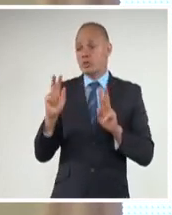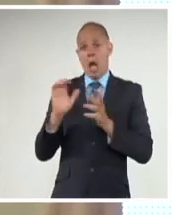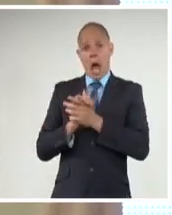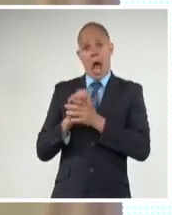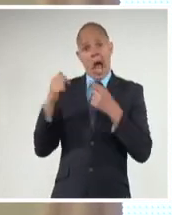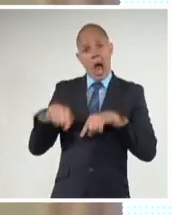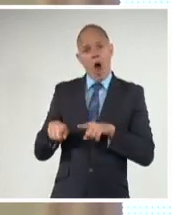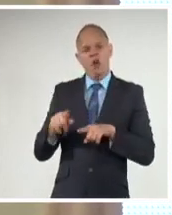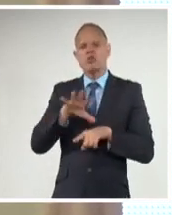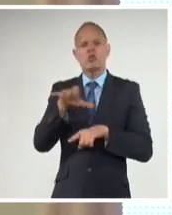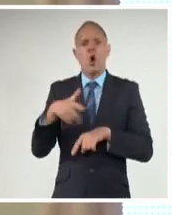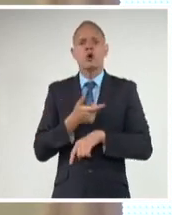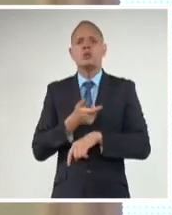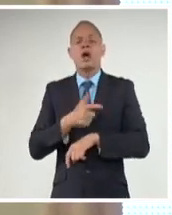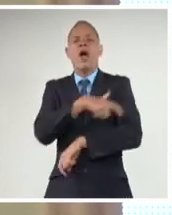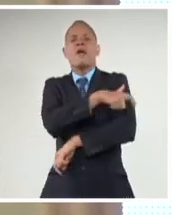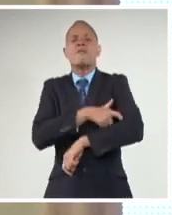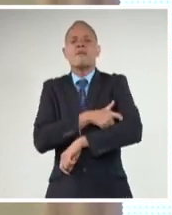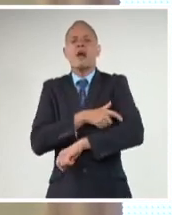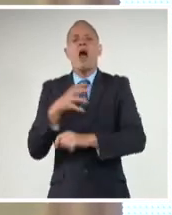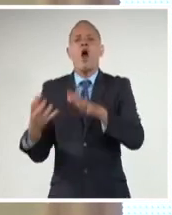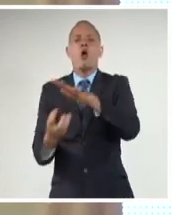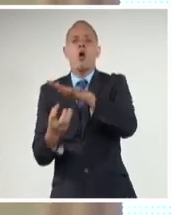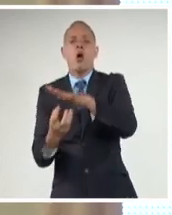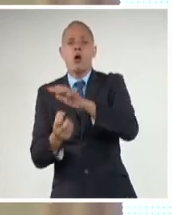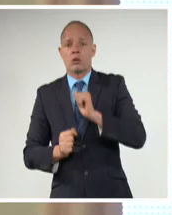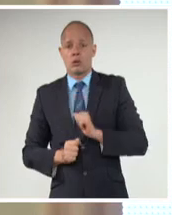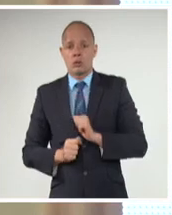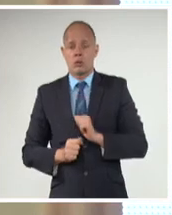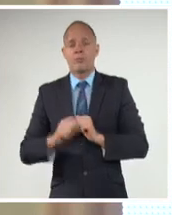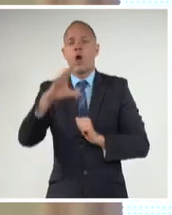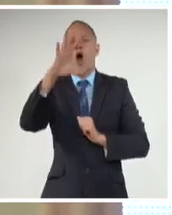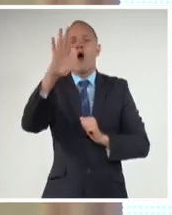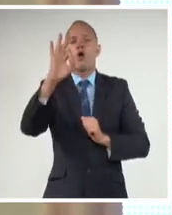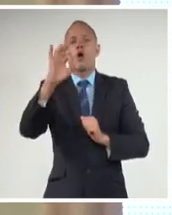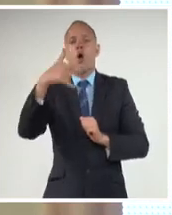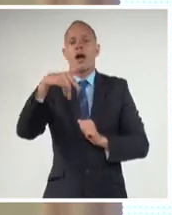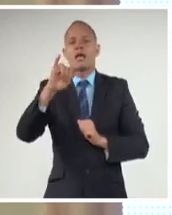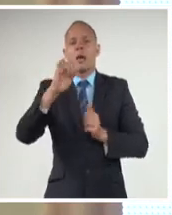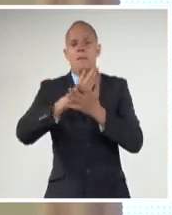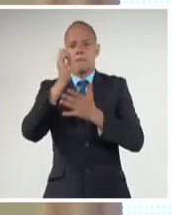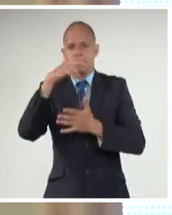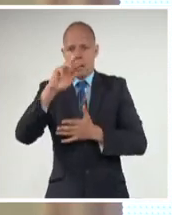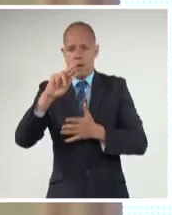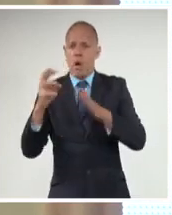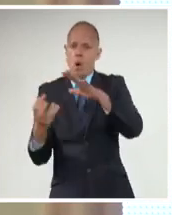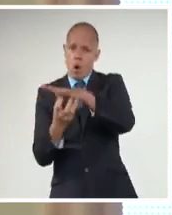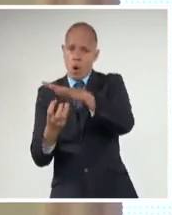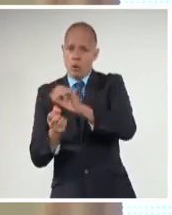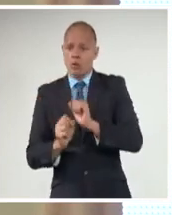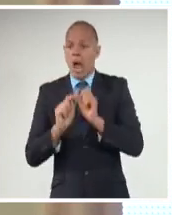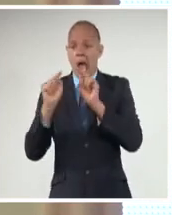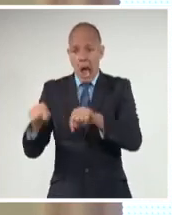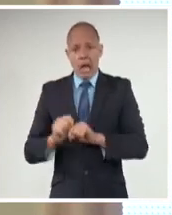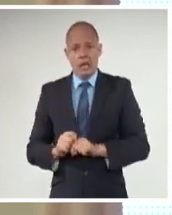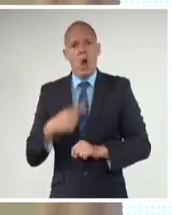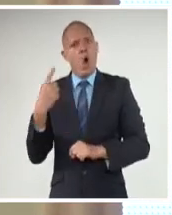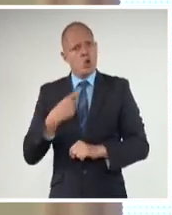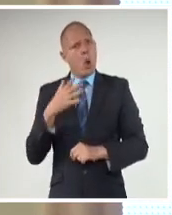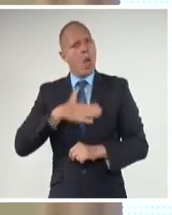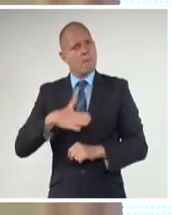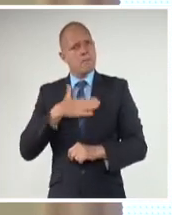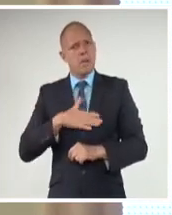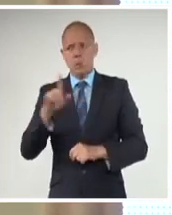encuentran ahora en la beca de Cojima, esperando un objetivo final para cumplir nuestra labor de médicos. Creo que